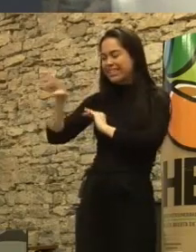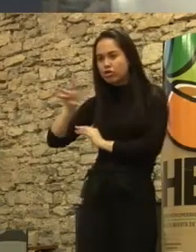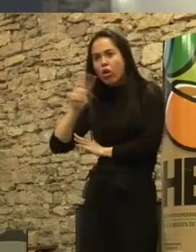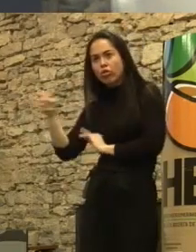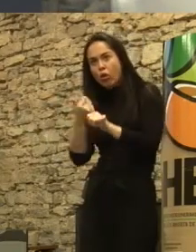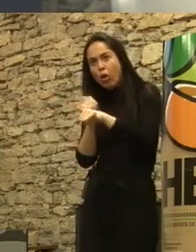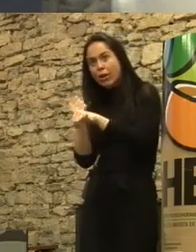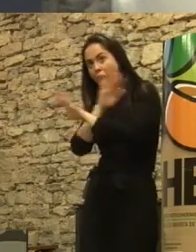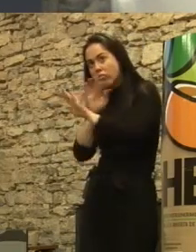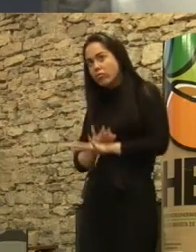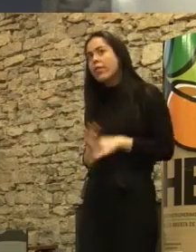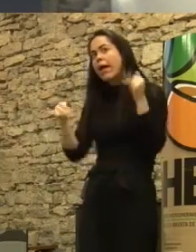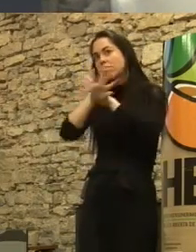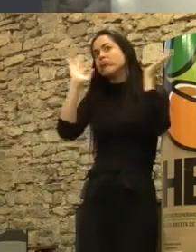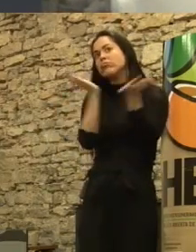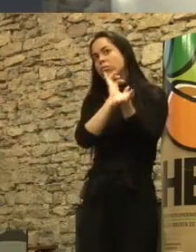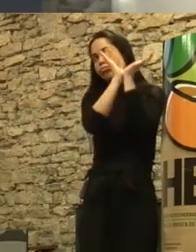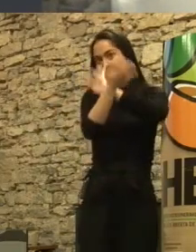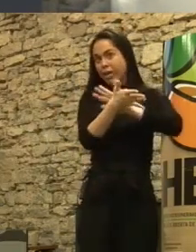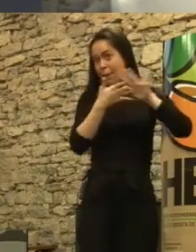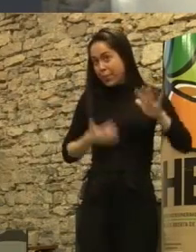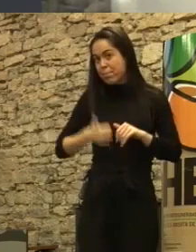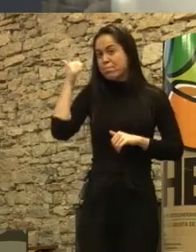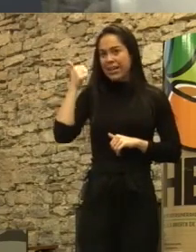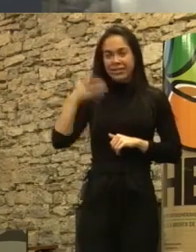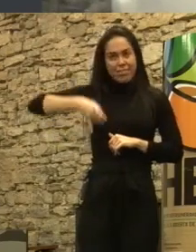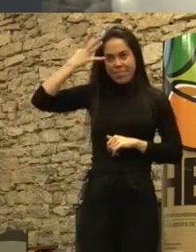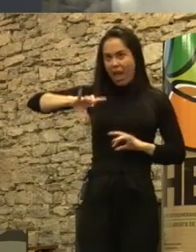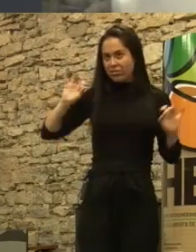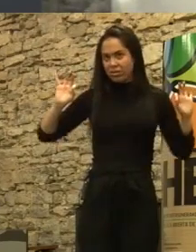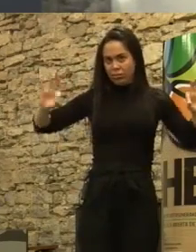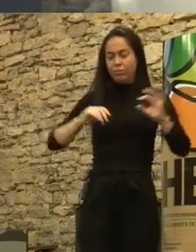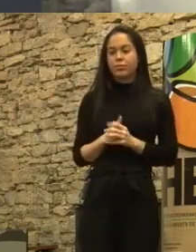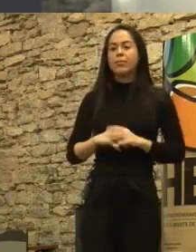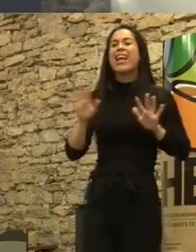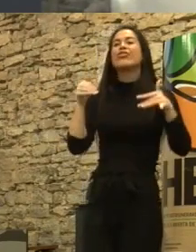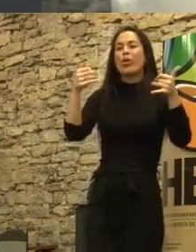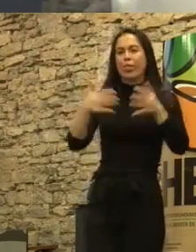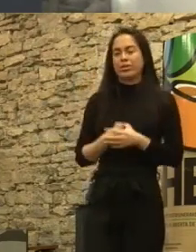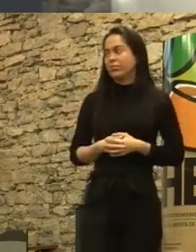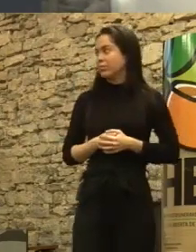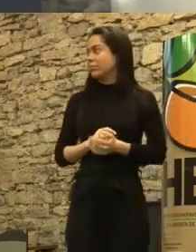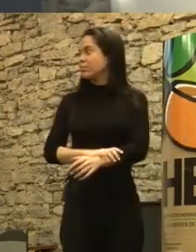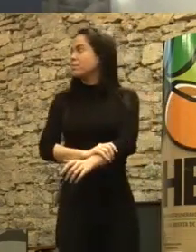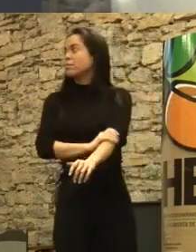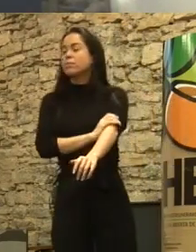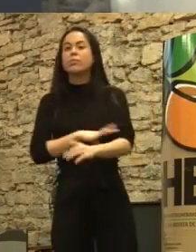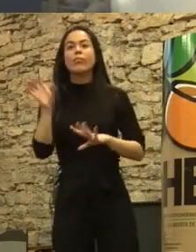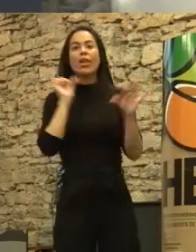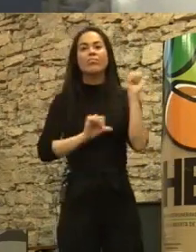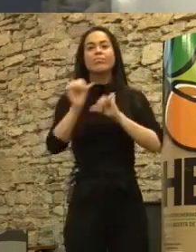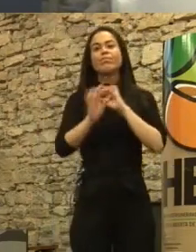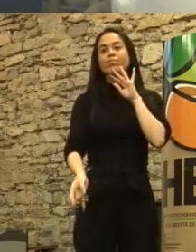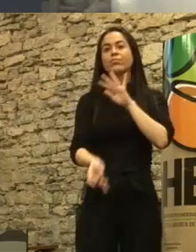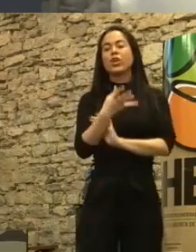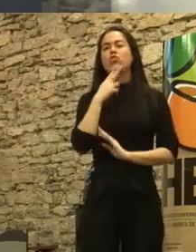cambio será más rápido y mucho más eficaz. Esa es toda la idea, ¿vale? Entonces, crea esta organización, la